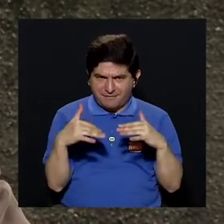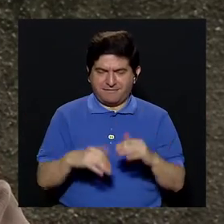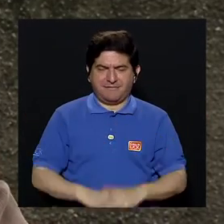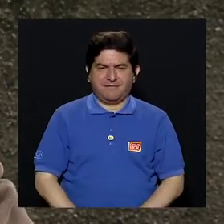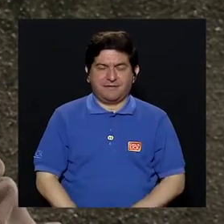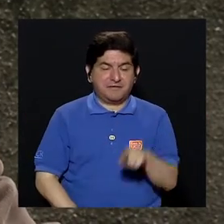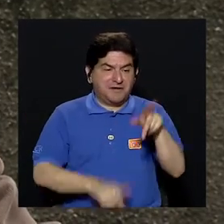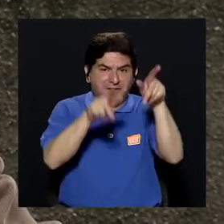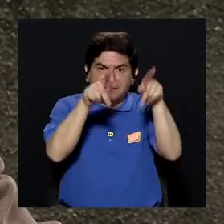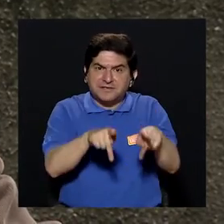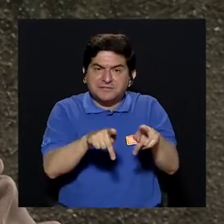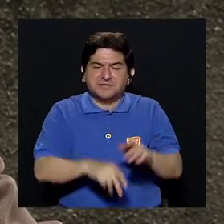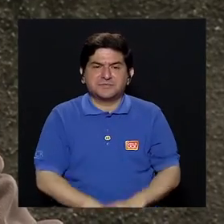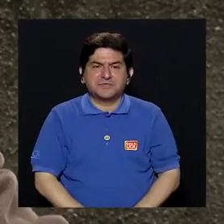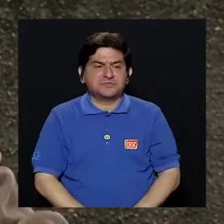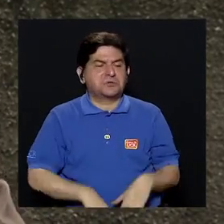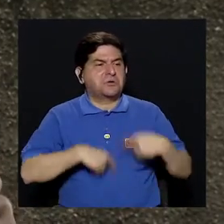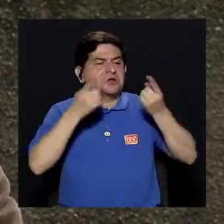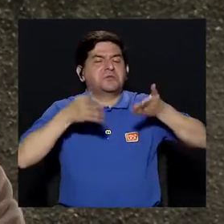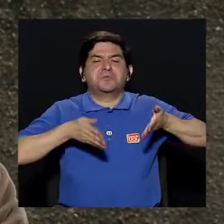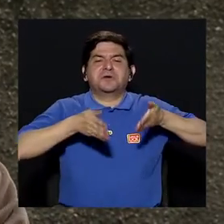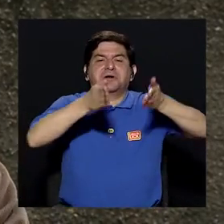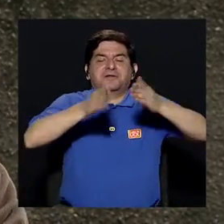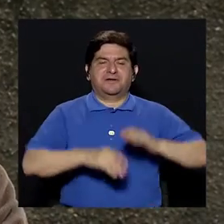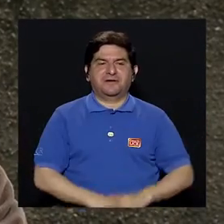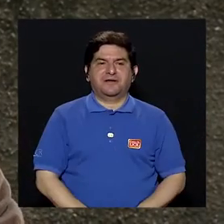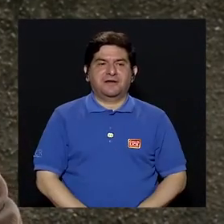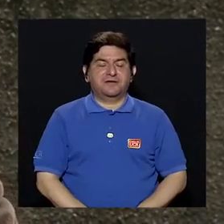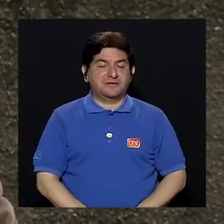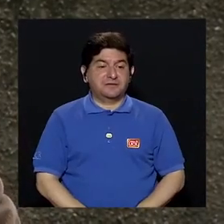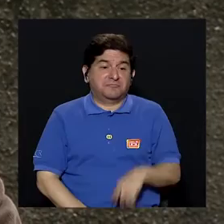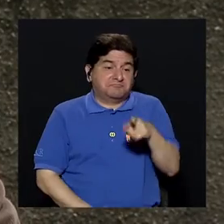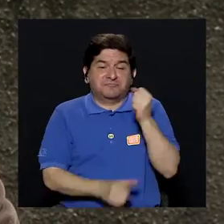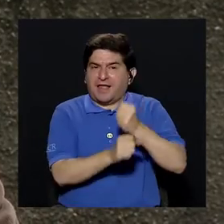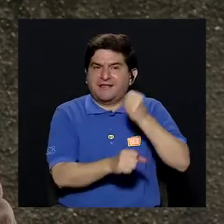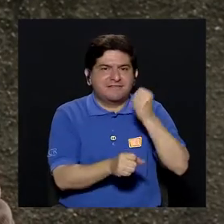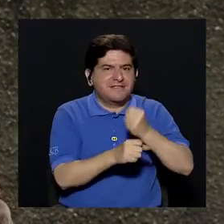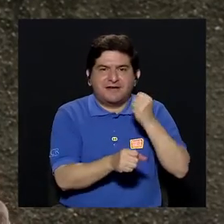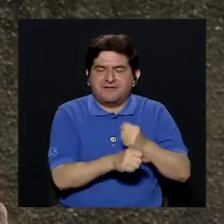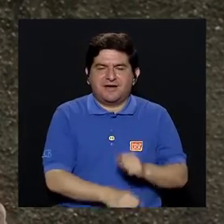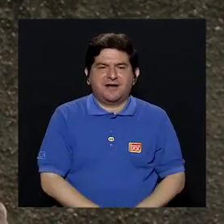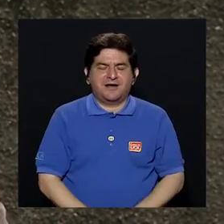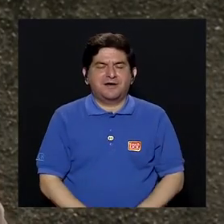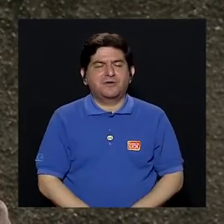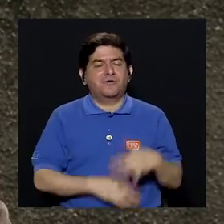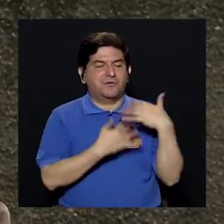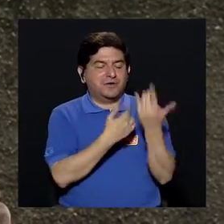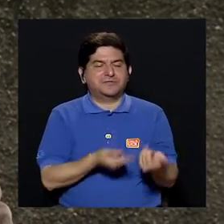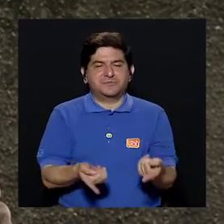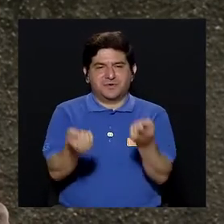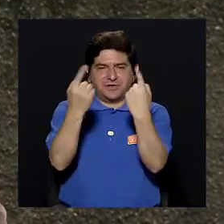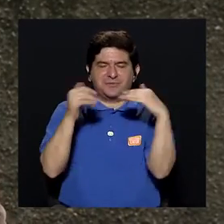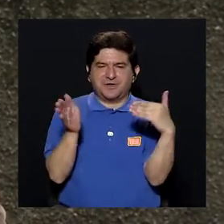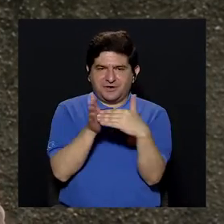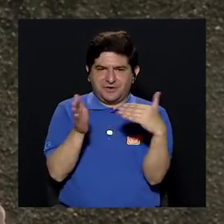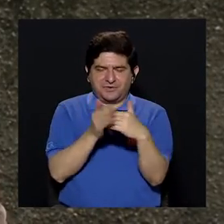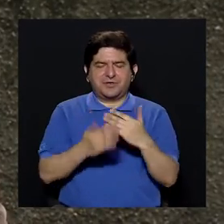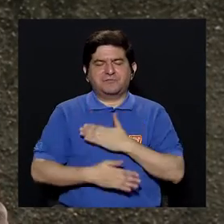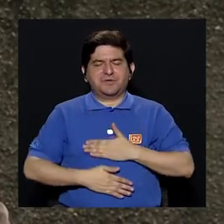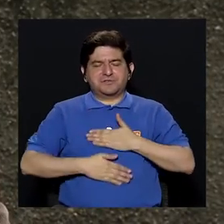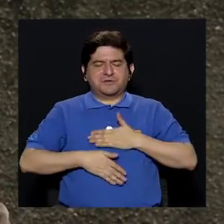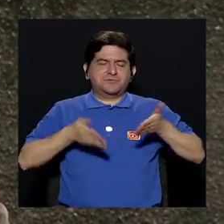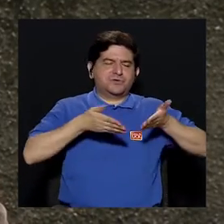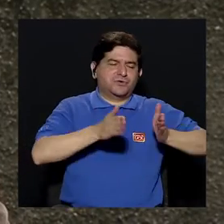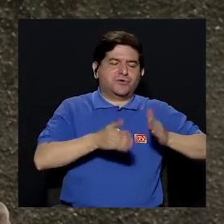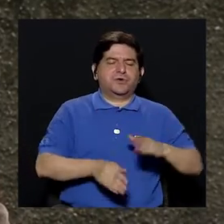porque estas personas salen a la calle a buscar su sustento diario, esperando regresar a disfrutar